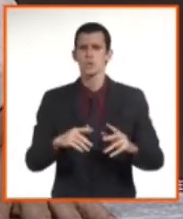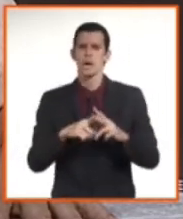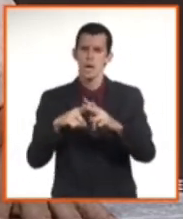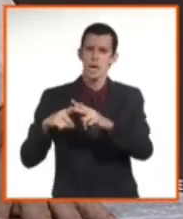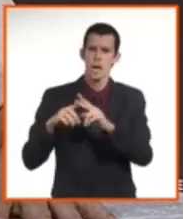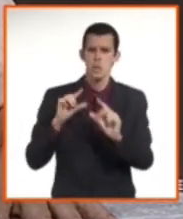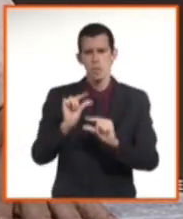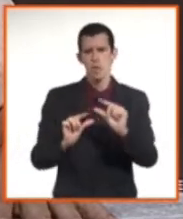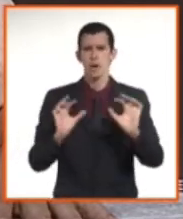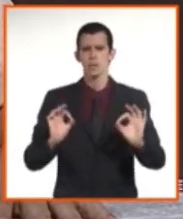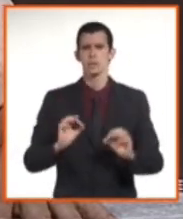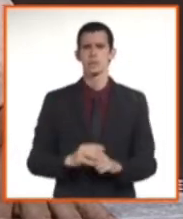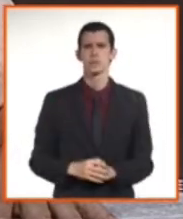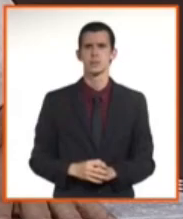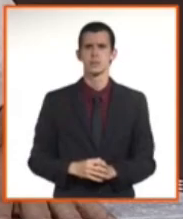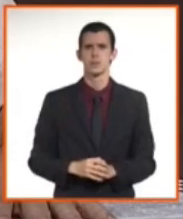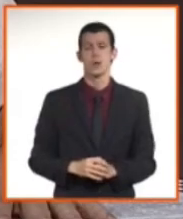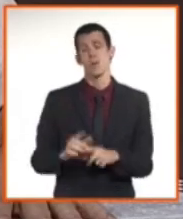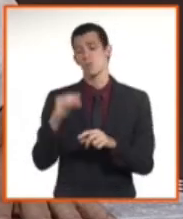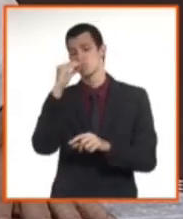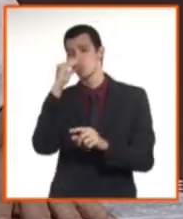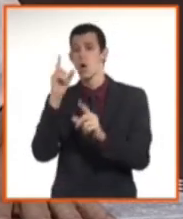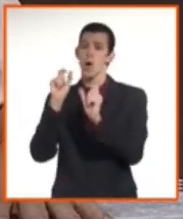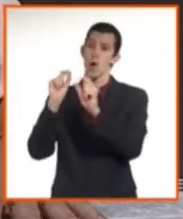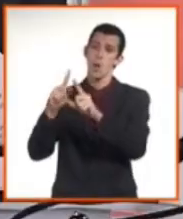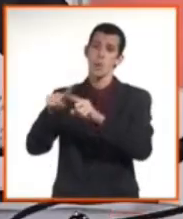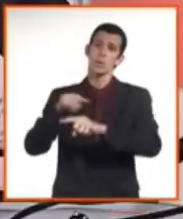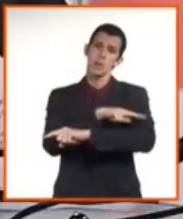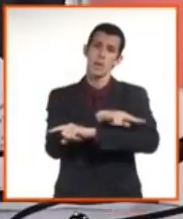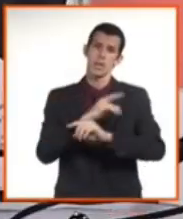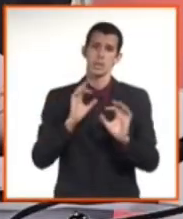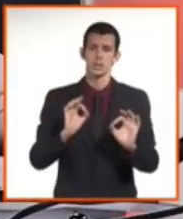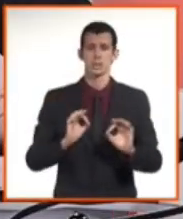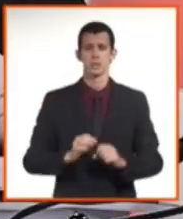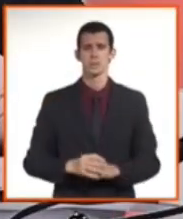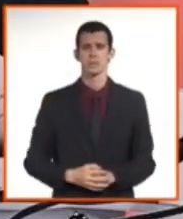importaciones que son siempre necesarias para complementarla. Gracias, Arle, por esta información. Pues